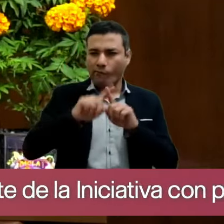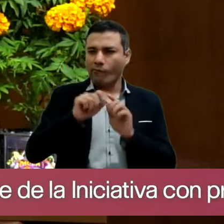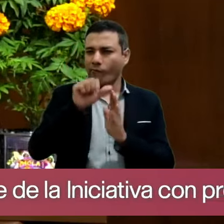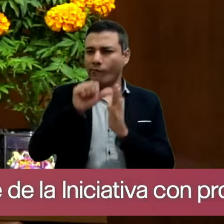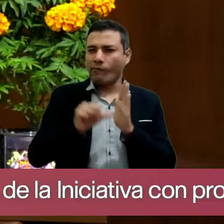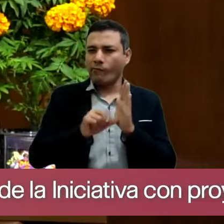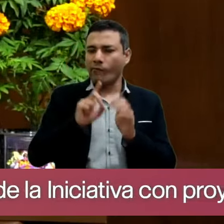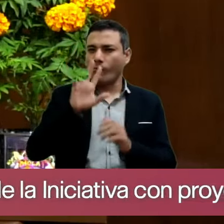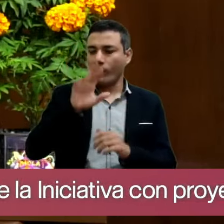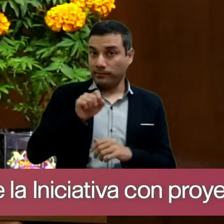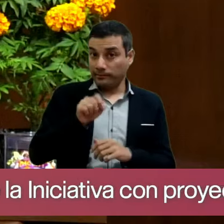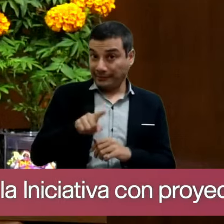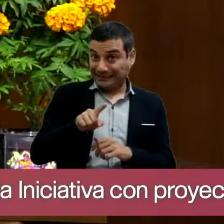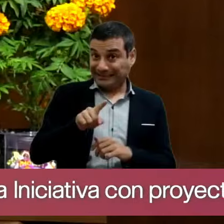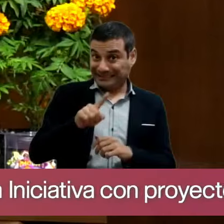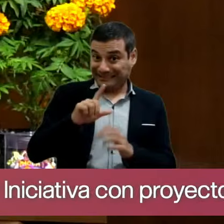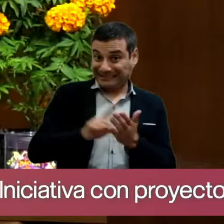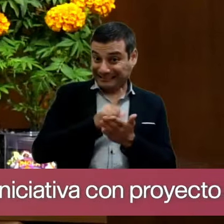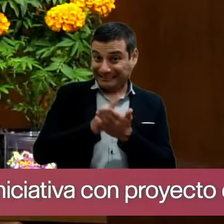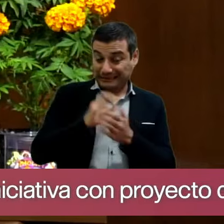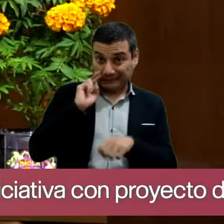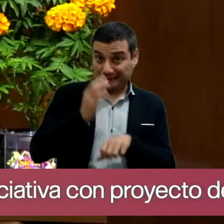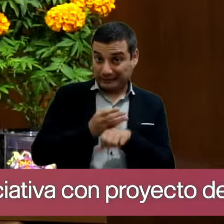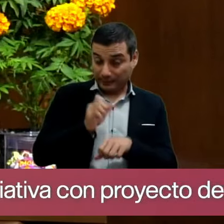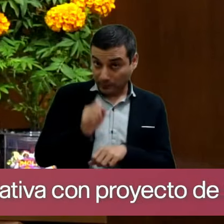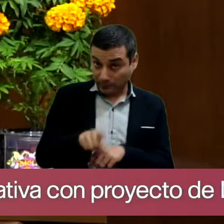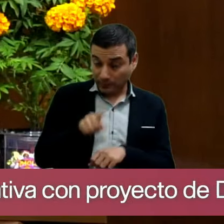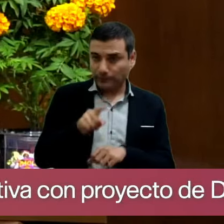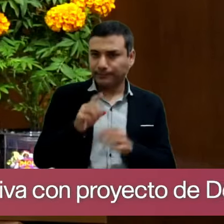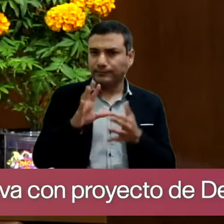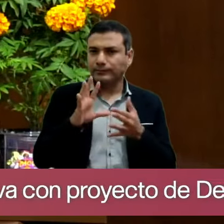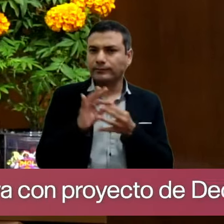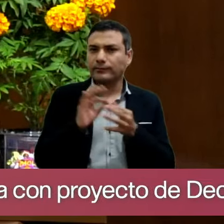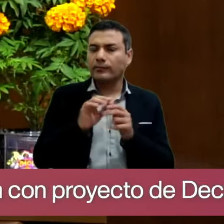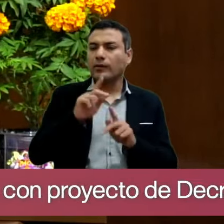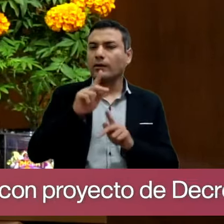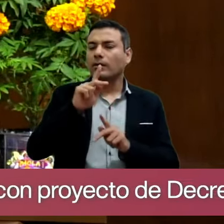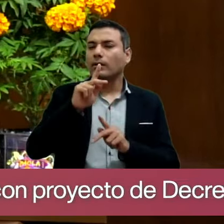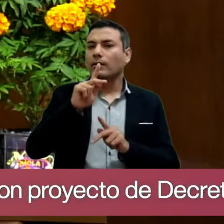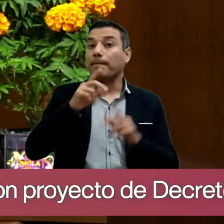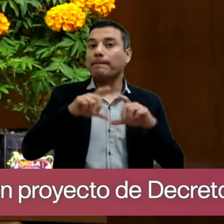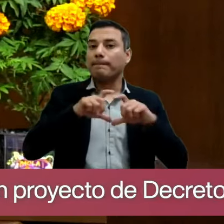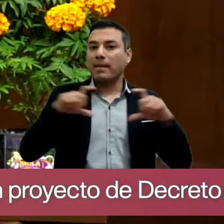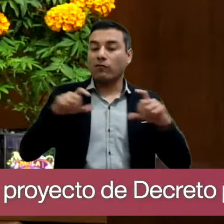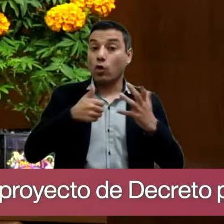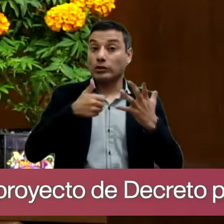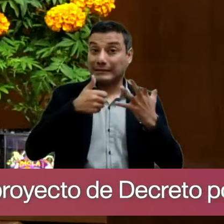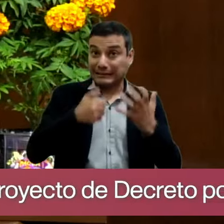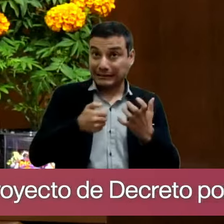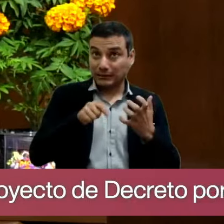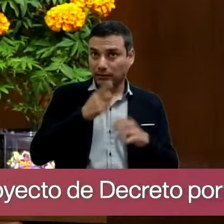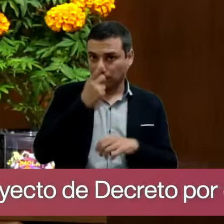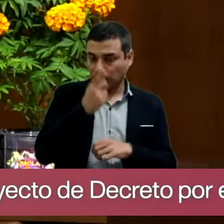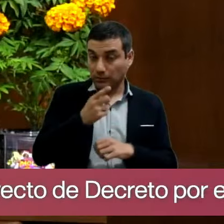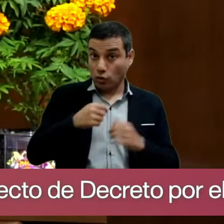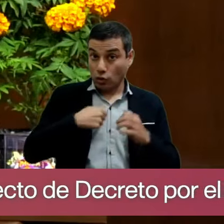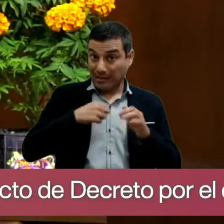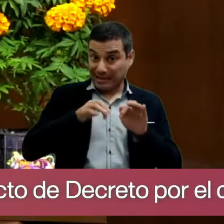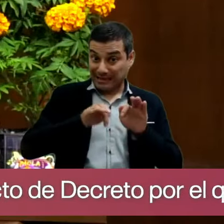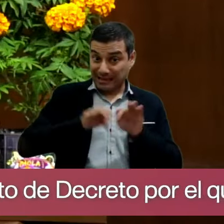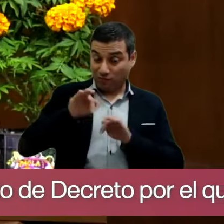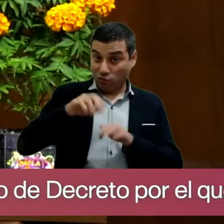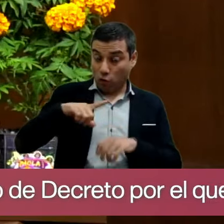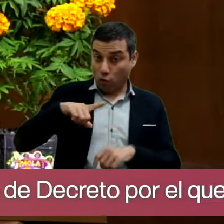de Responsabilidades vigente se establece en su 6º párrafo que los servidores públicos